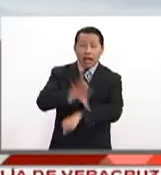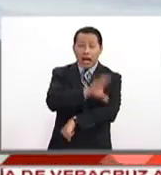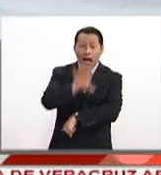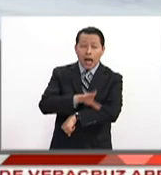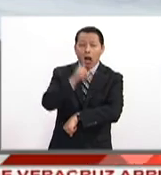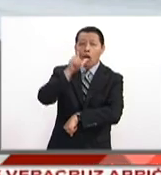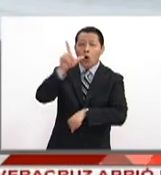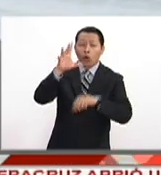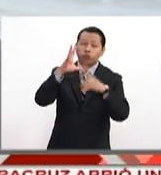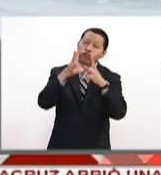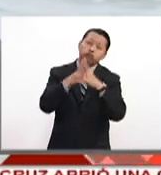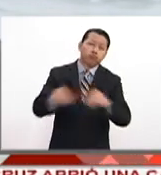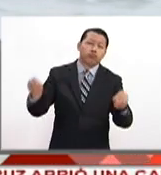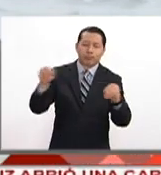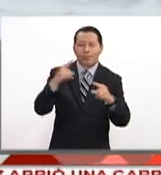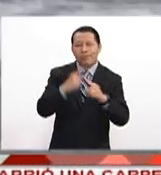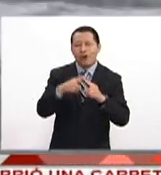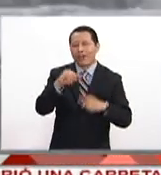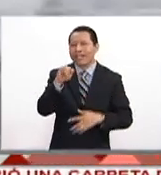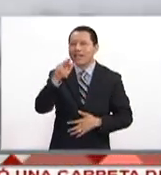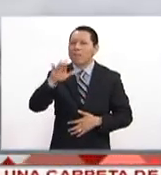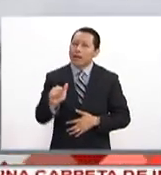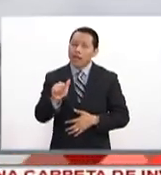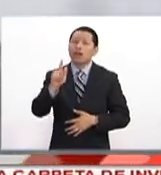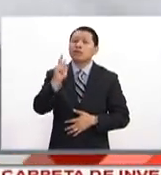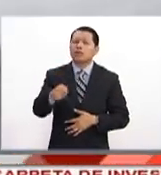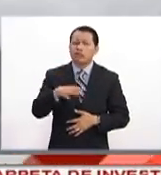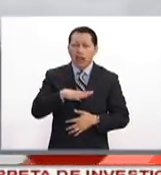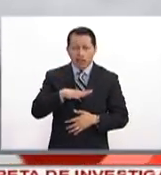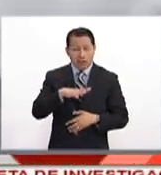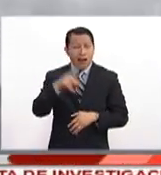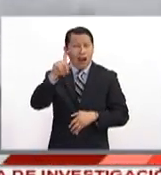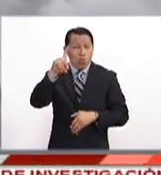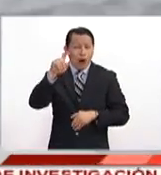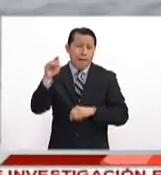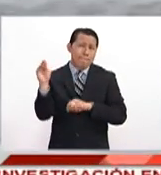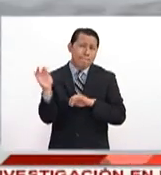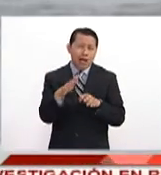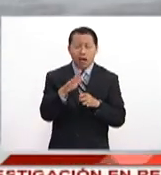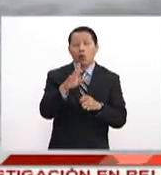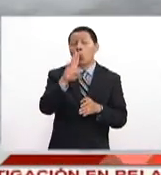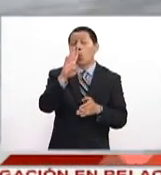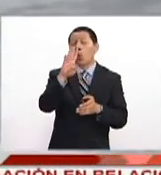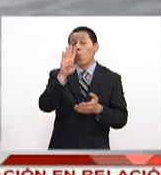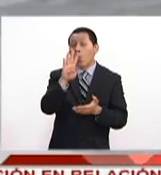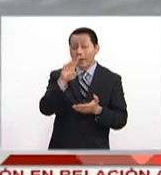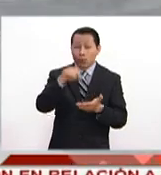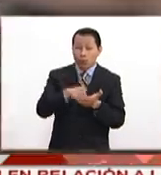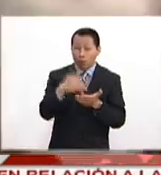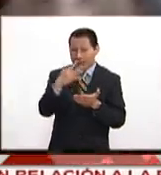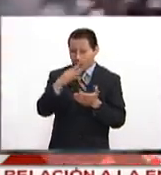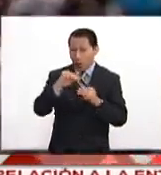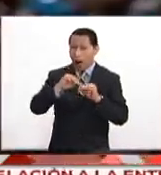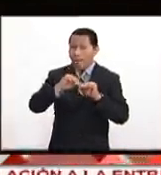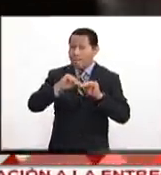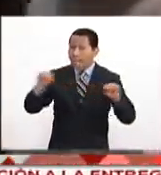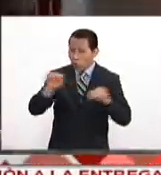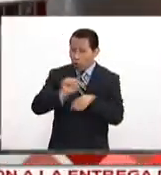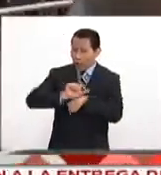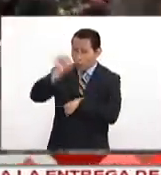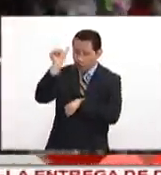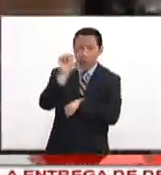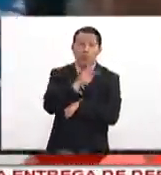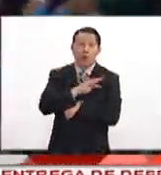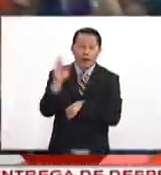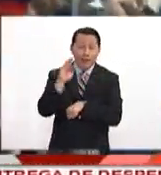horas por Irma. Irma ha generado niveles de agua de hasta 4.5 metros de altura y se espera que los vientos lleguen hasta los